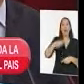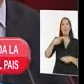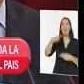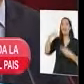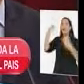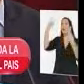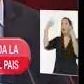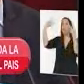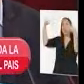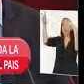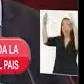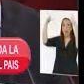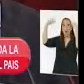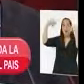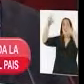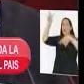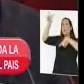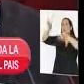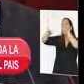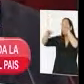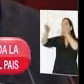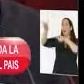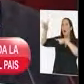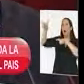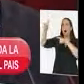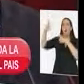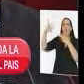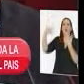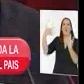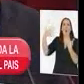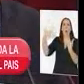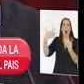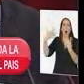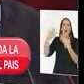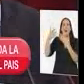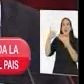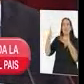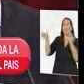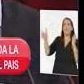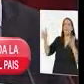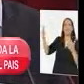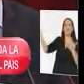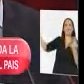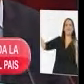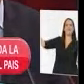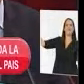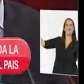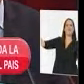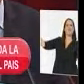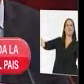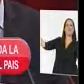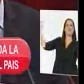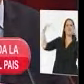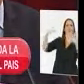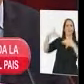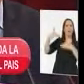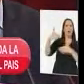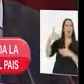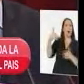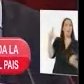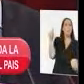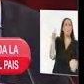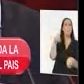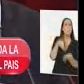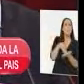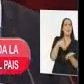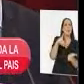acuerdo que yo tengo con Massa, es cómo queremos nosotros que se ejerce la oposición, y es exactamente un poco, Mariana, lo que vos decís. El